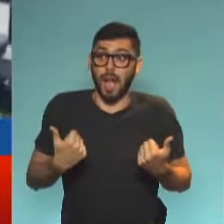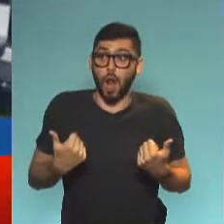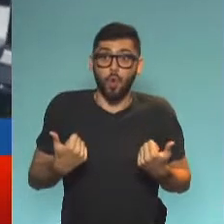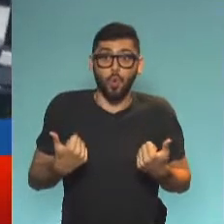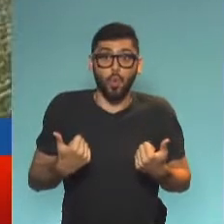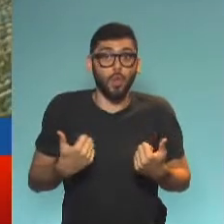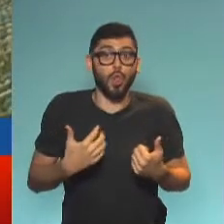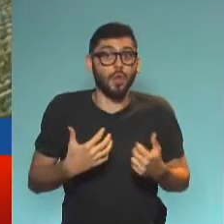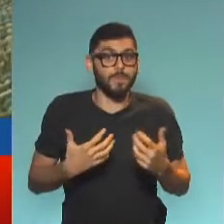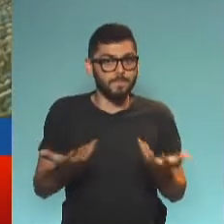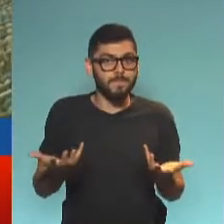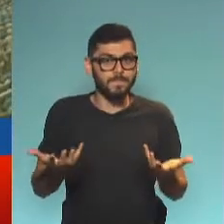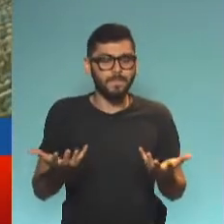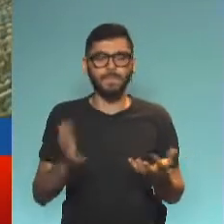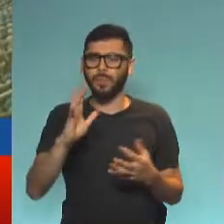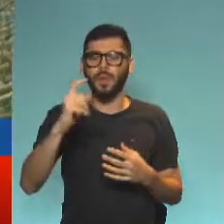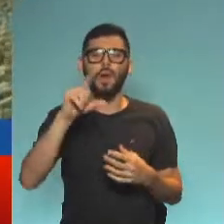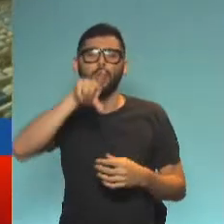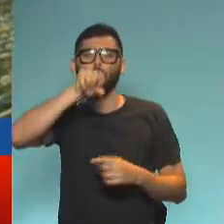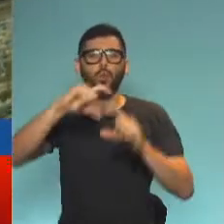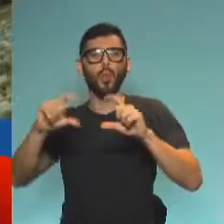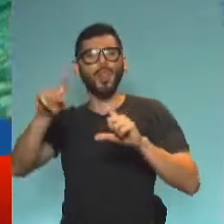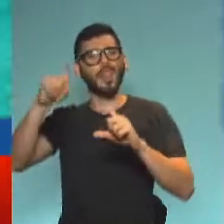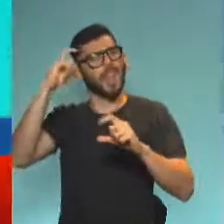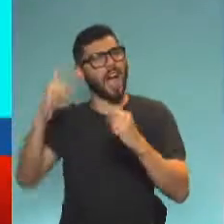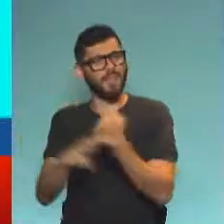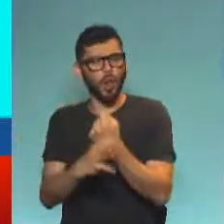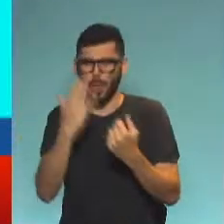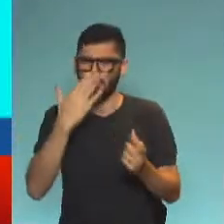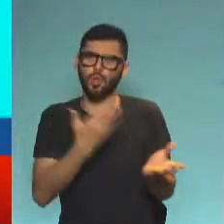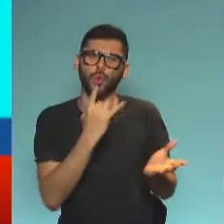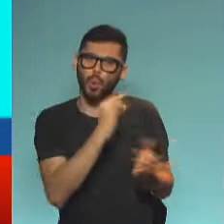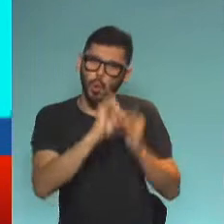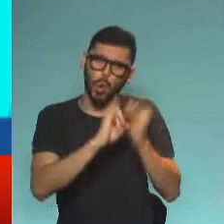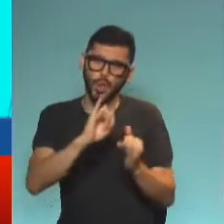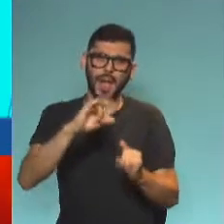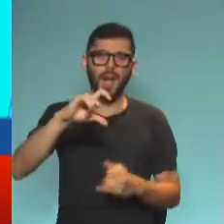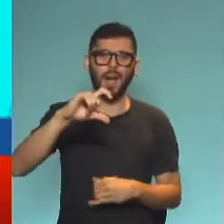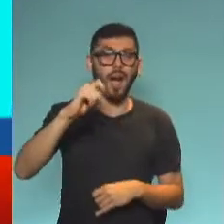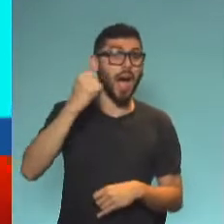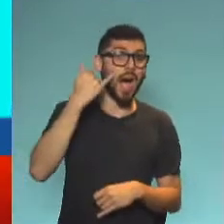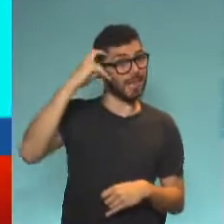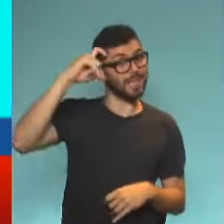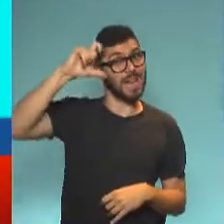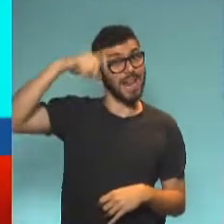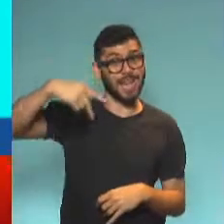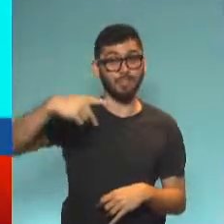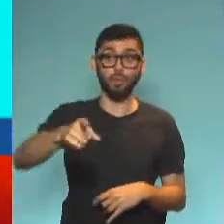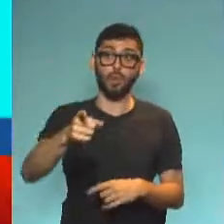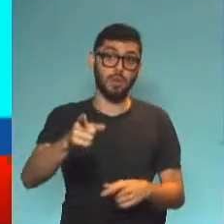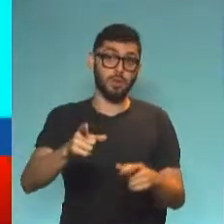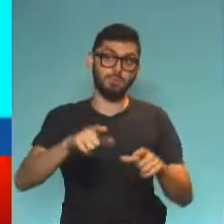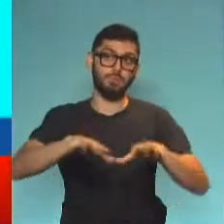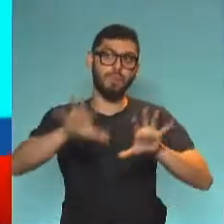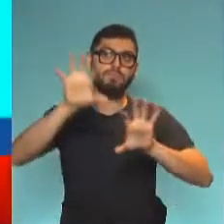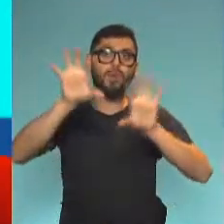nuestro estado. Vemos el tuit de Cafiero y nos vamos con Ayelén para que nos cuente que no es menor esto que nos estás contando de Brasil y de lo que pasa